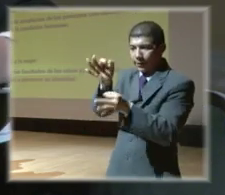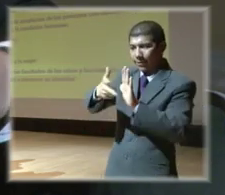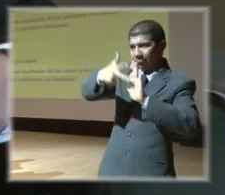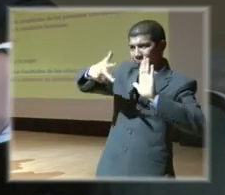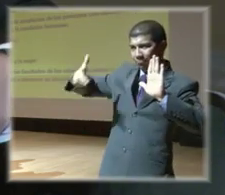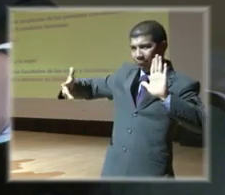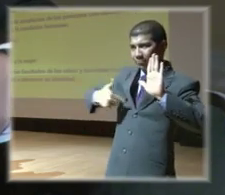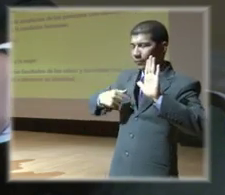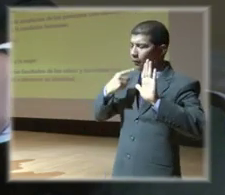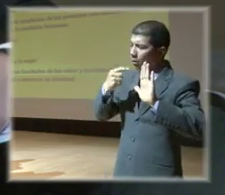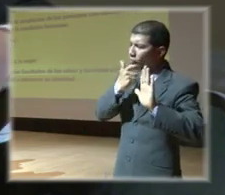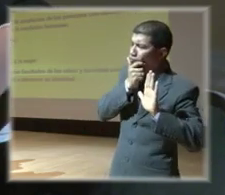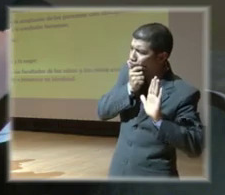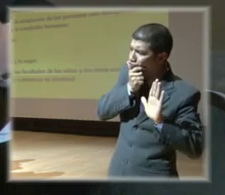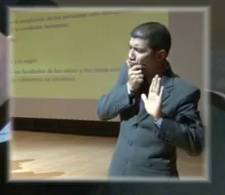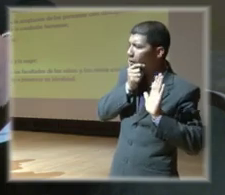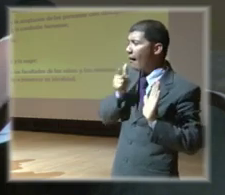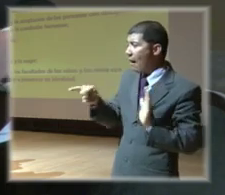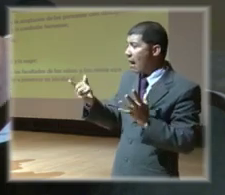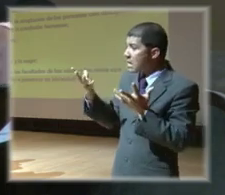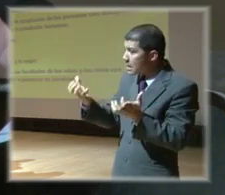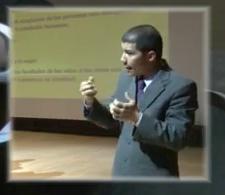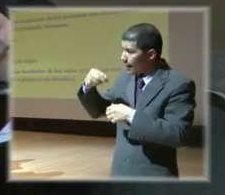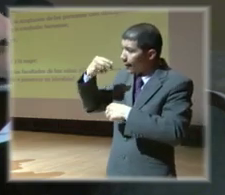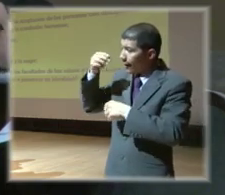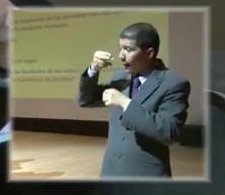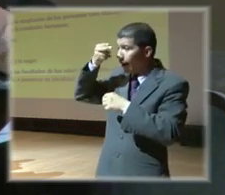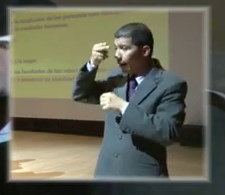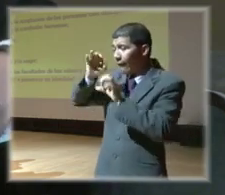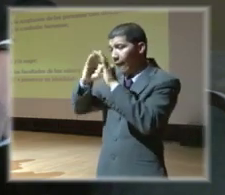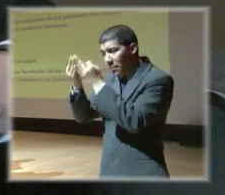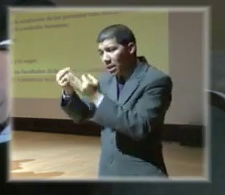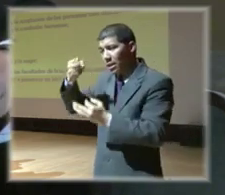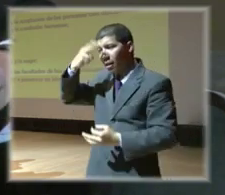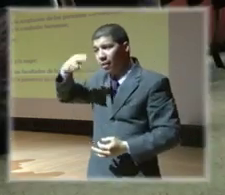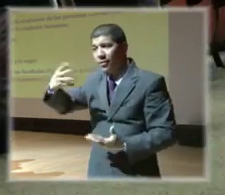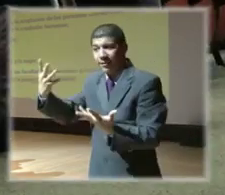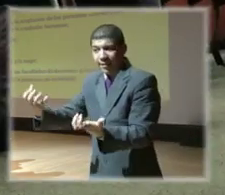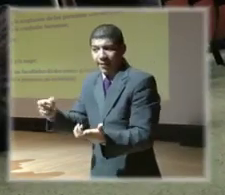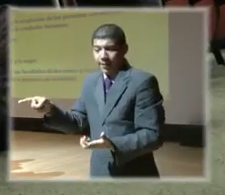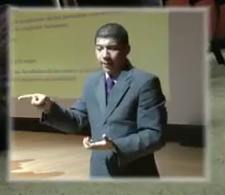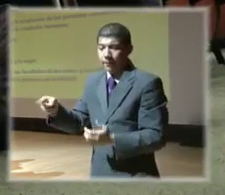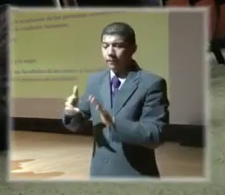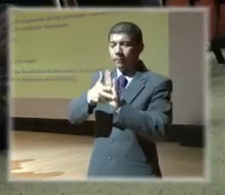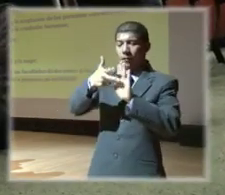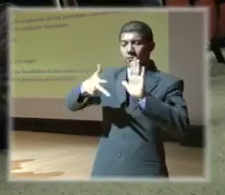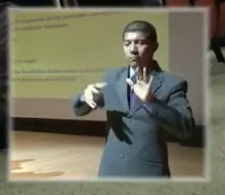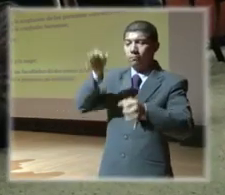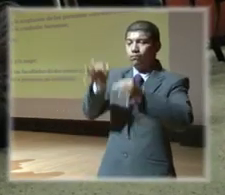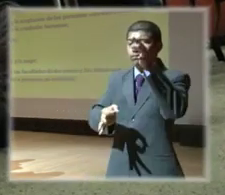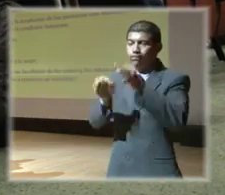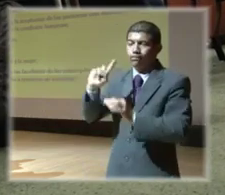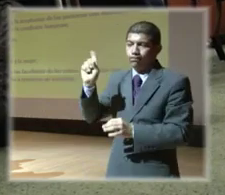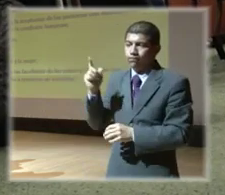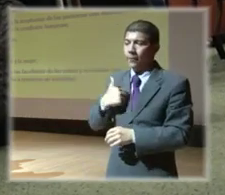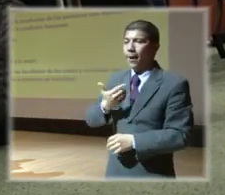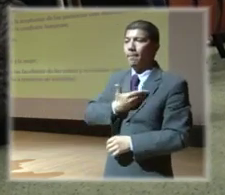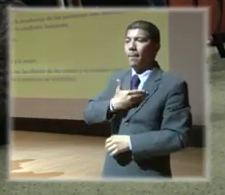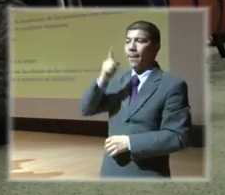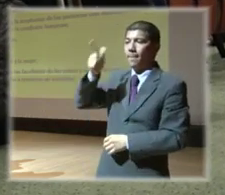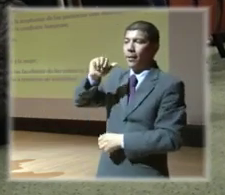se orientaba a que quería tener una familia y la Corte dijo que no era posible que esa institución del derecho civil, cual es la interdicción,